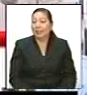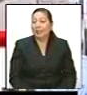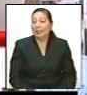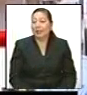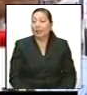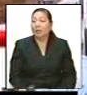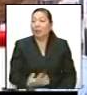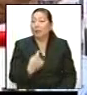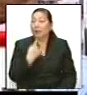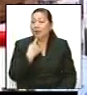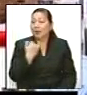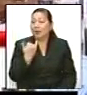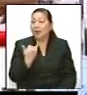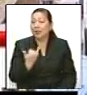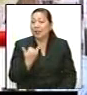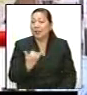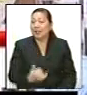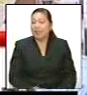se ha señalado acá,